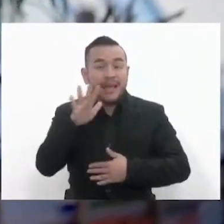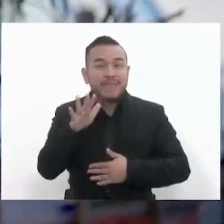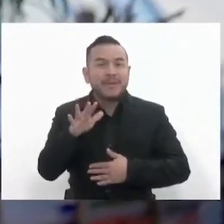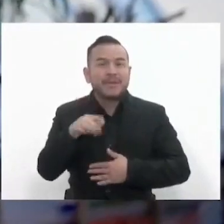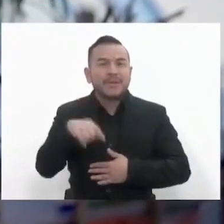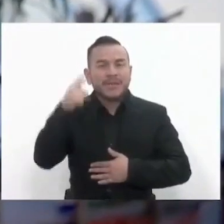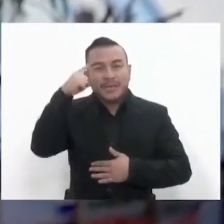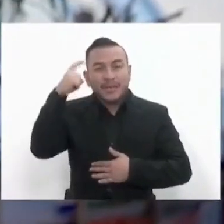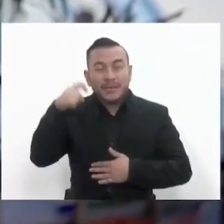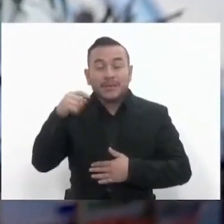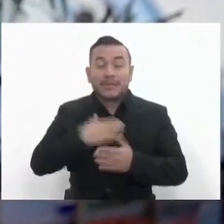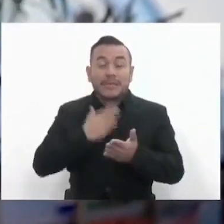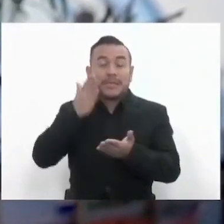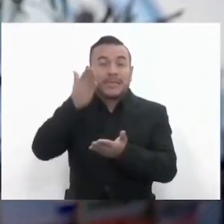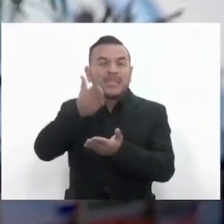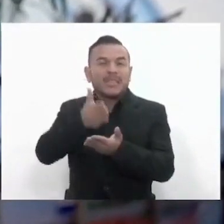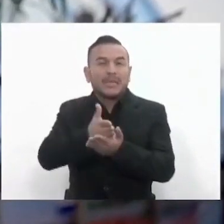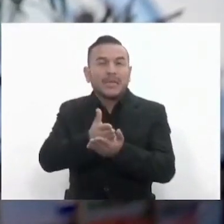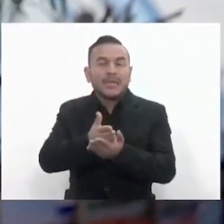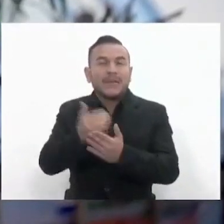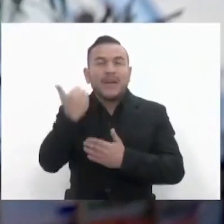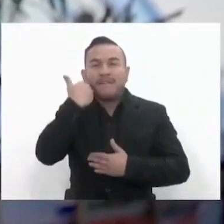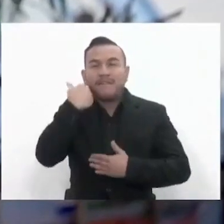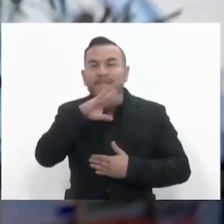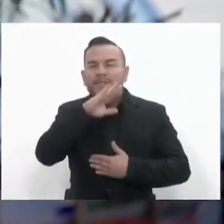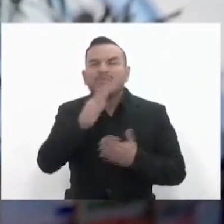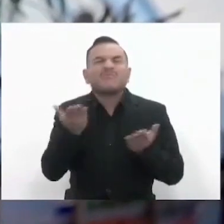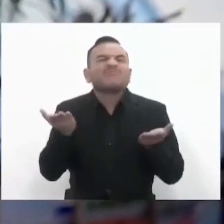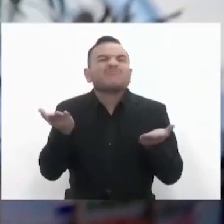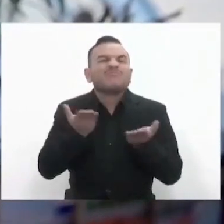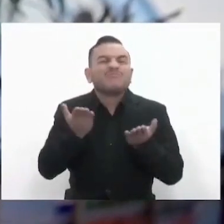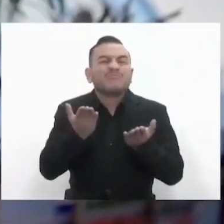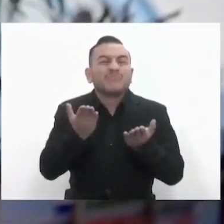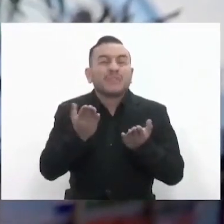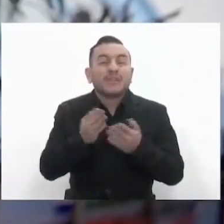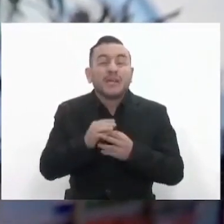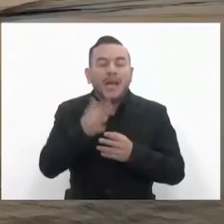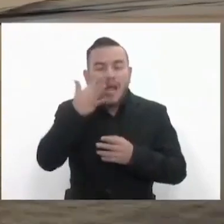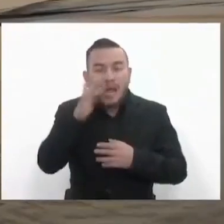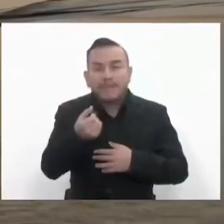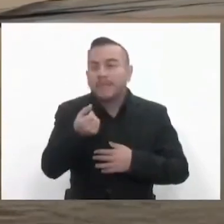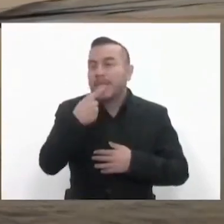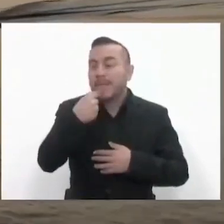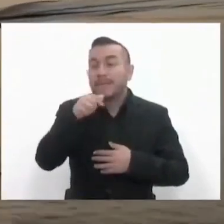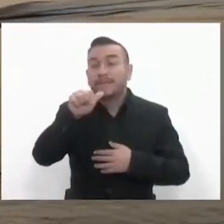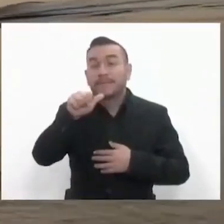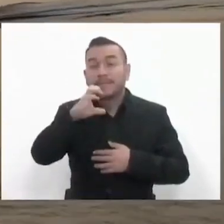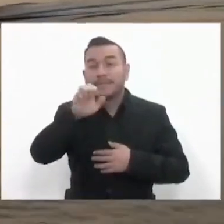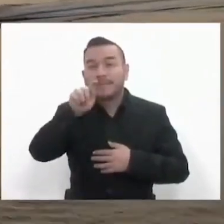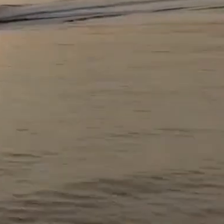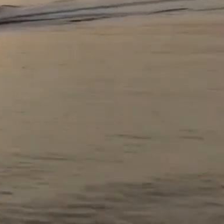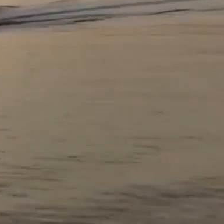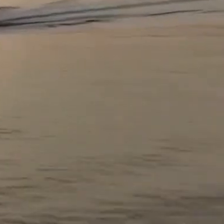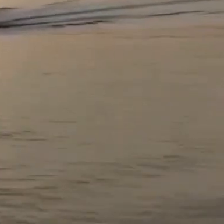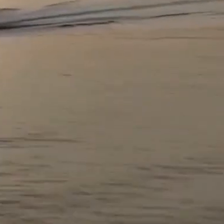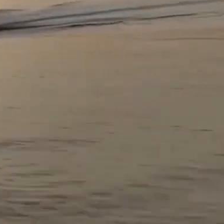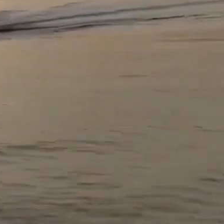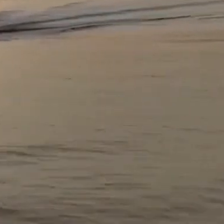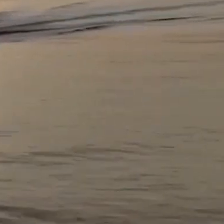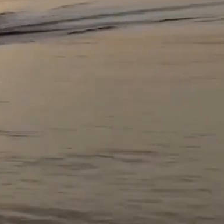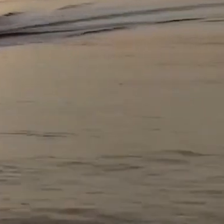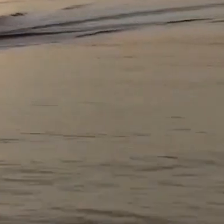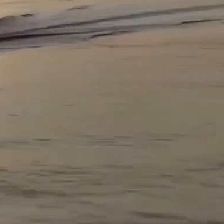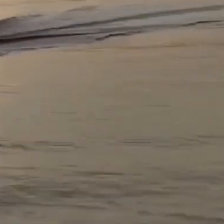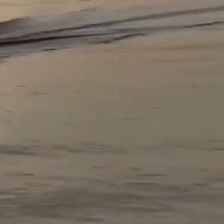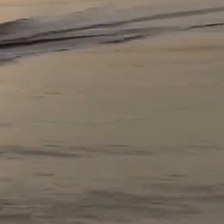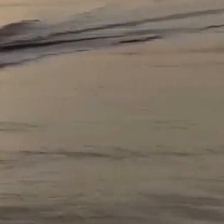que la gente para recibir atención médica tenía, para un acetaminofén, había que ir en lancha a la Costa del